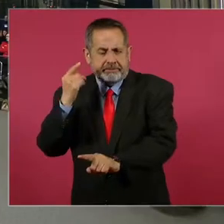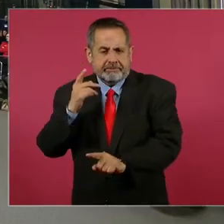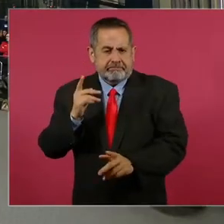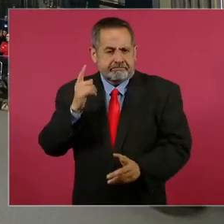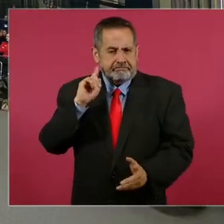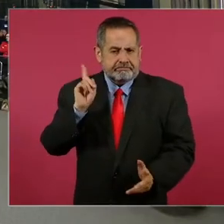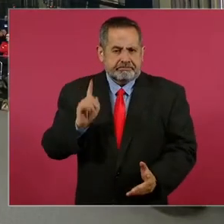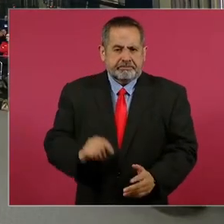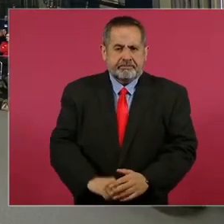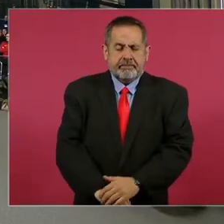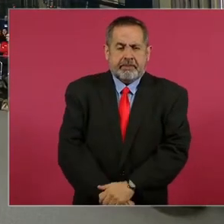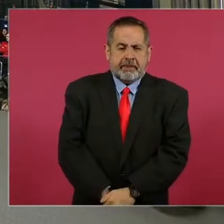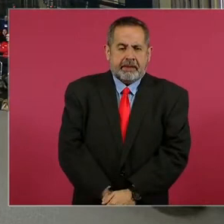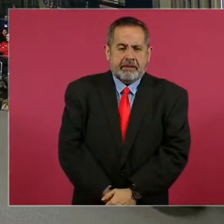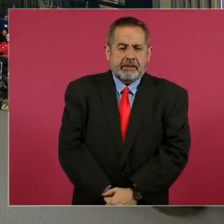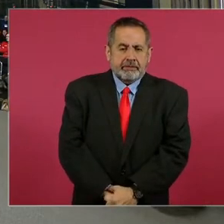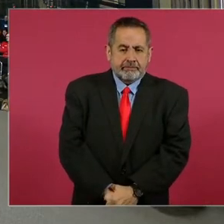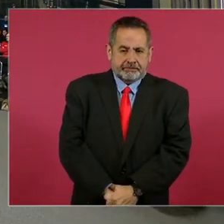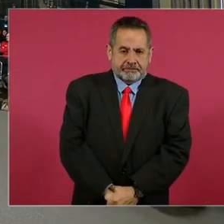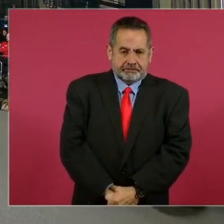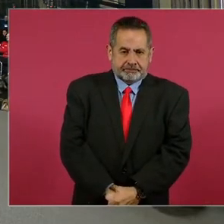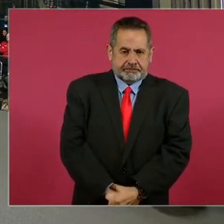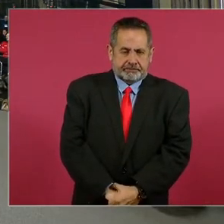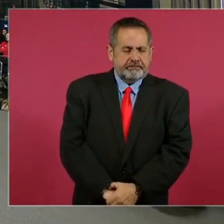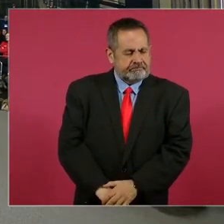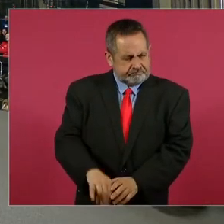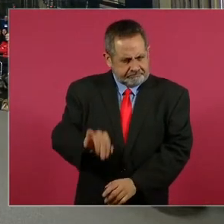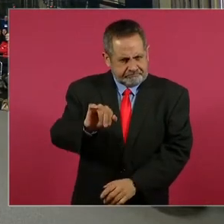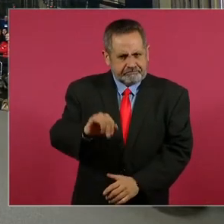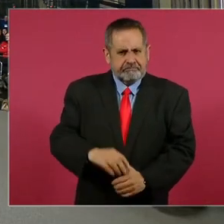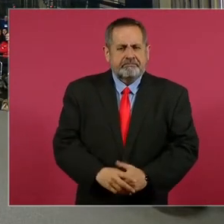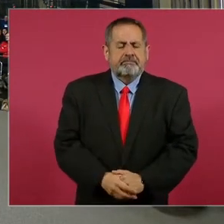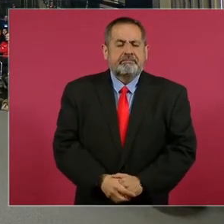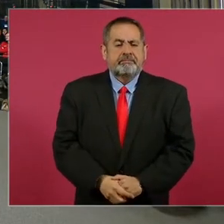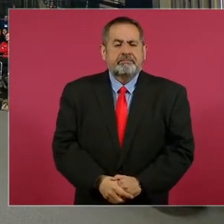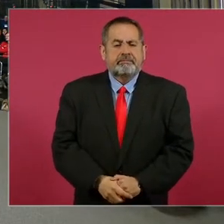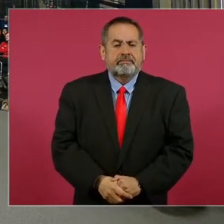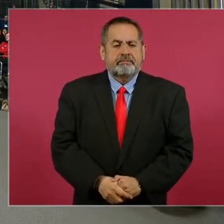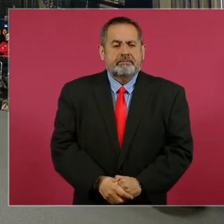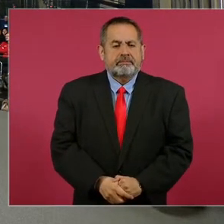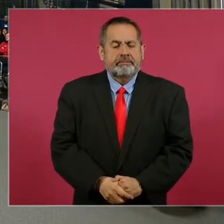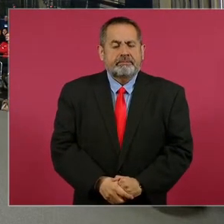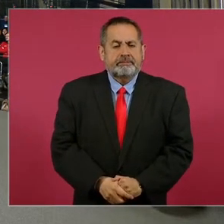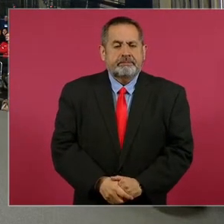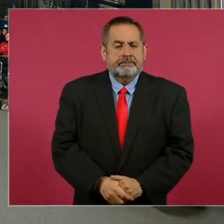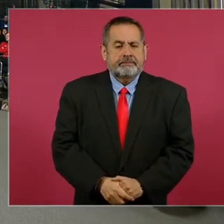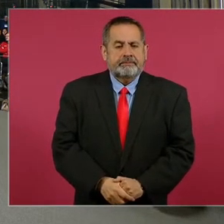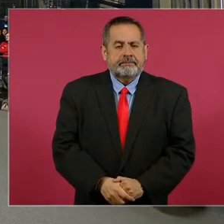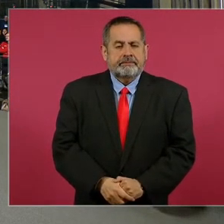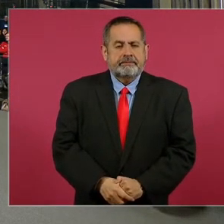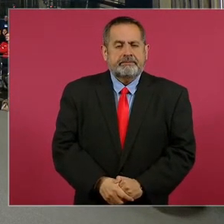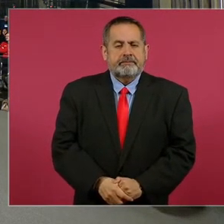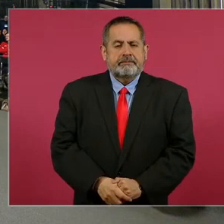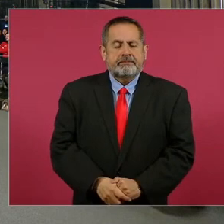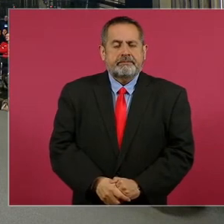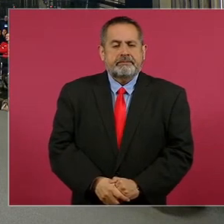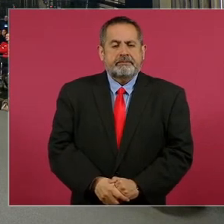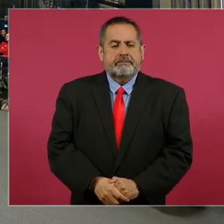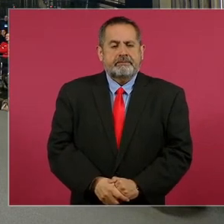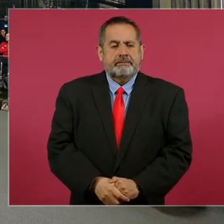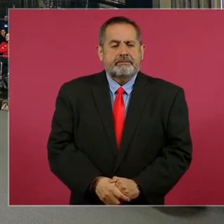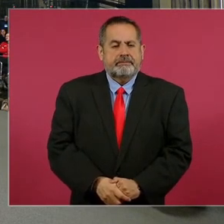que tiene mucho que ver con todo este tema de las desapariciones. Sí. Se han entregado cuerpos de personas